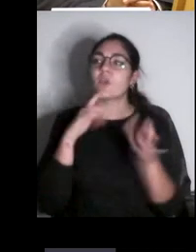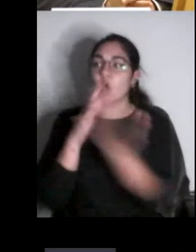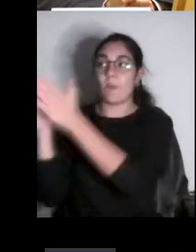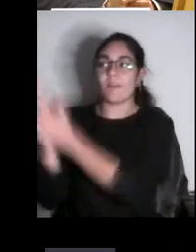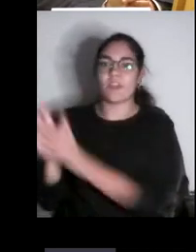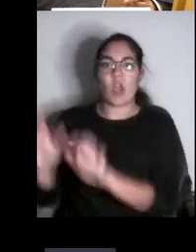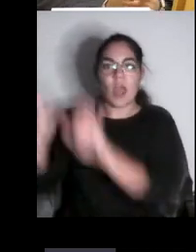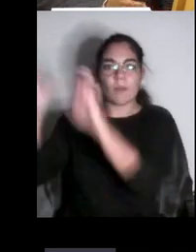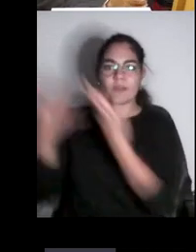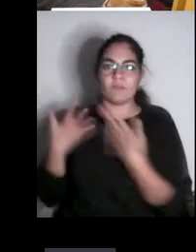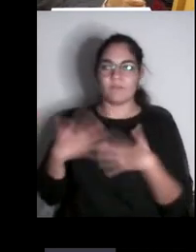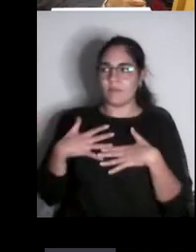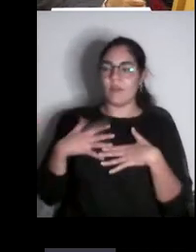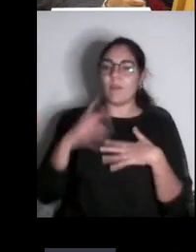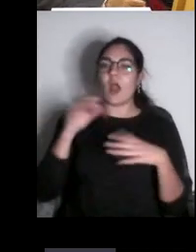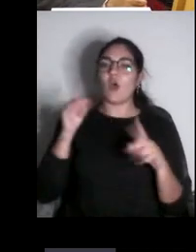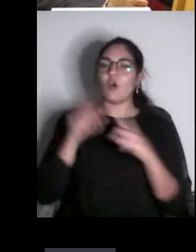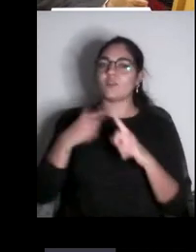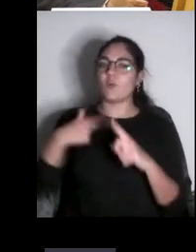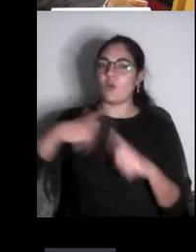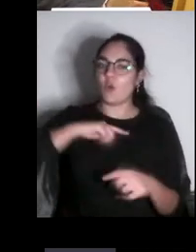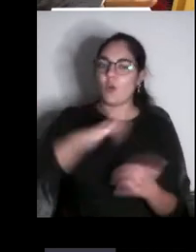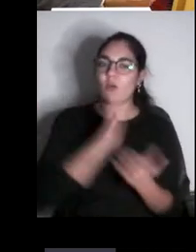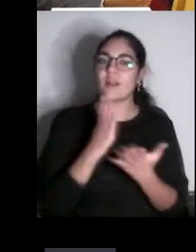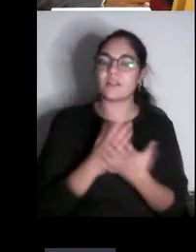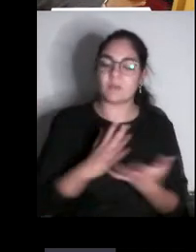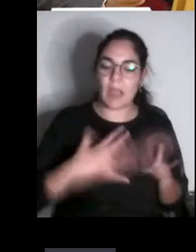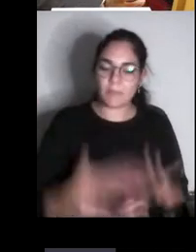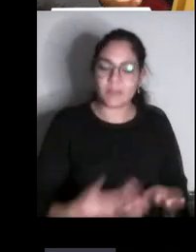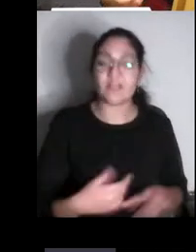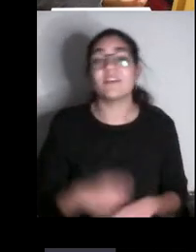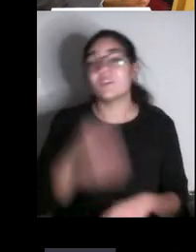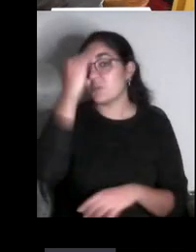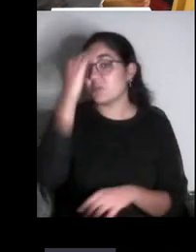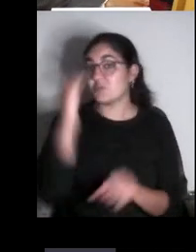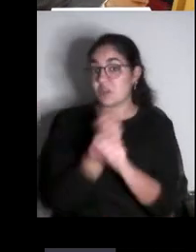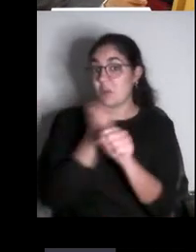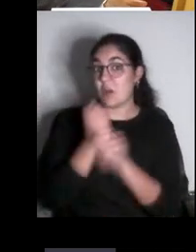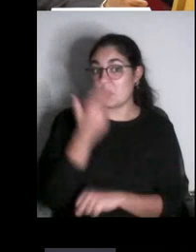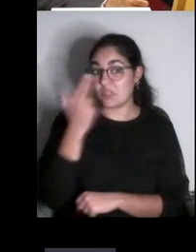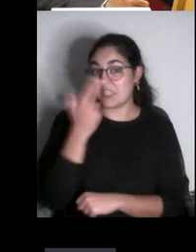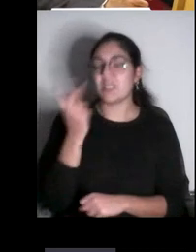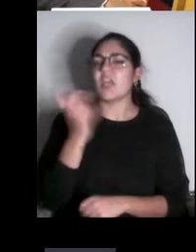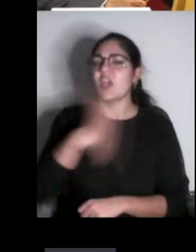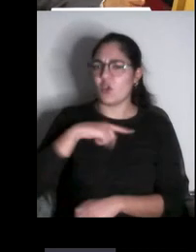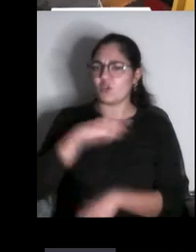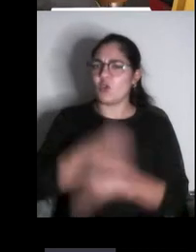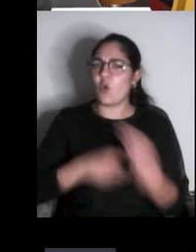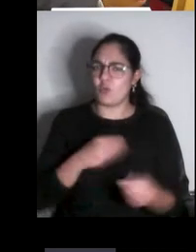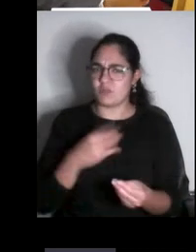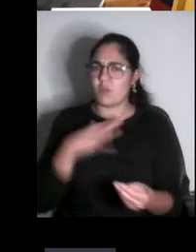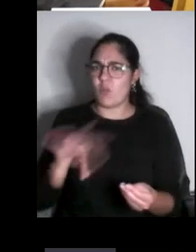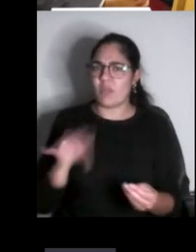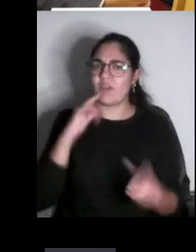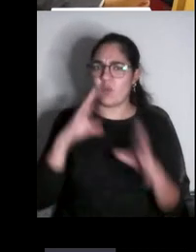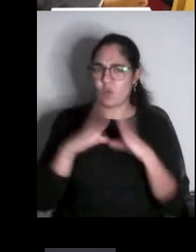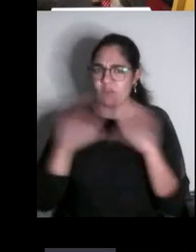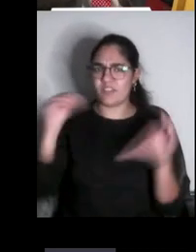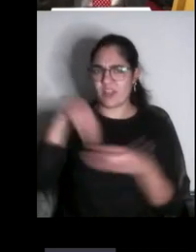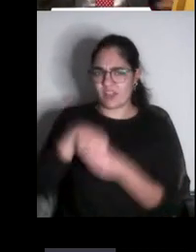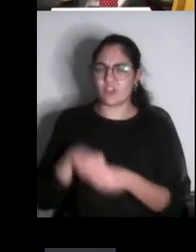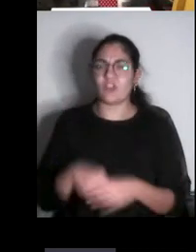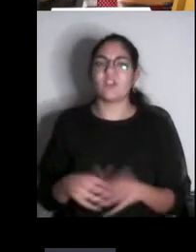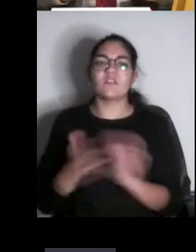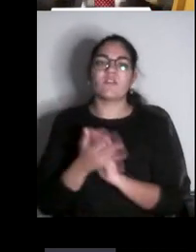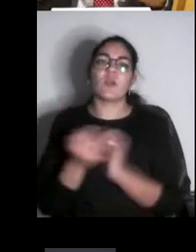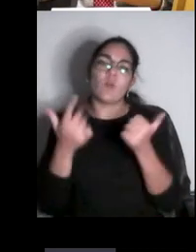en las clases. Me parece que es un trabajo interesante y que, bueno, puede ser una práctica que también se puede llevar a cabo en las universidades, ver a compañeros